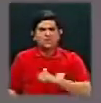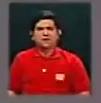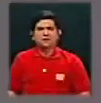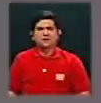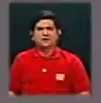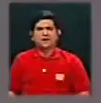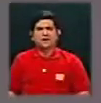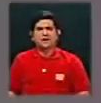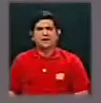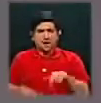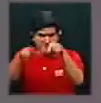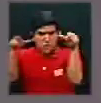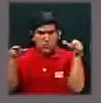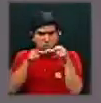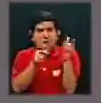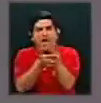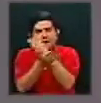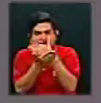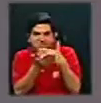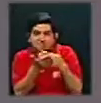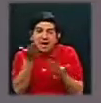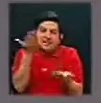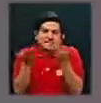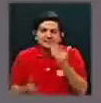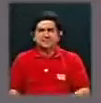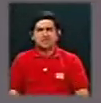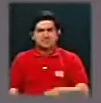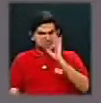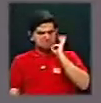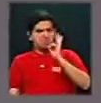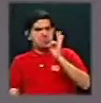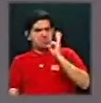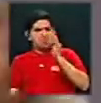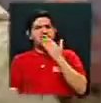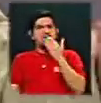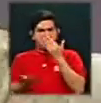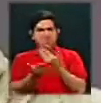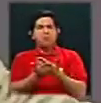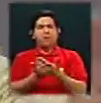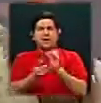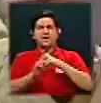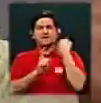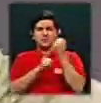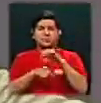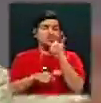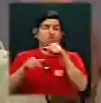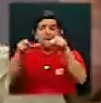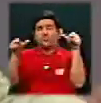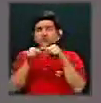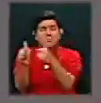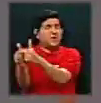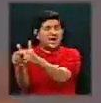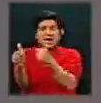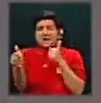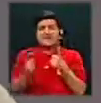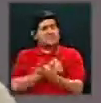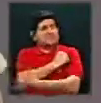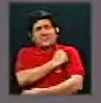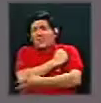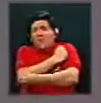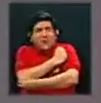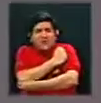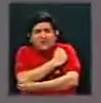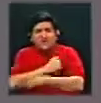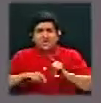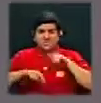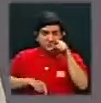territorio hay partes que les va muy bien, donde hay bonanza, y partes deprimidas, rezagadas, empobrecidas. Bueno,